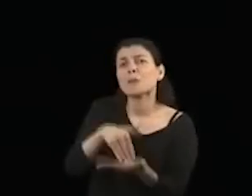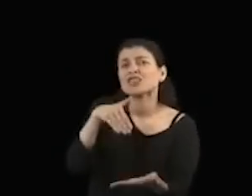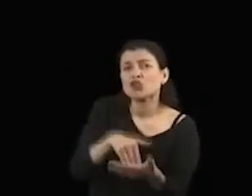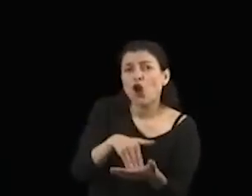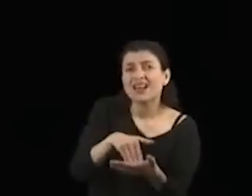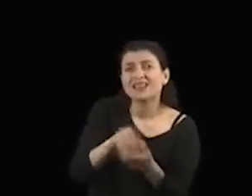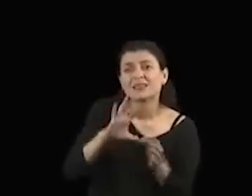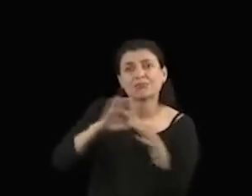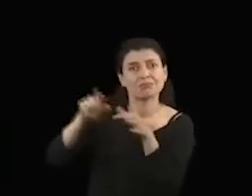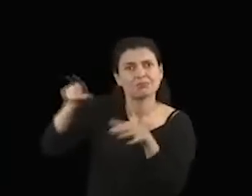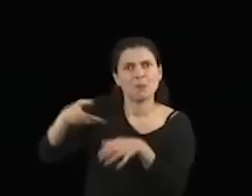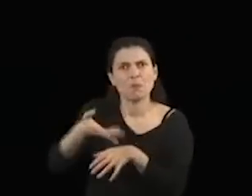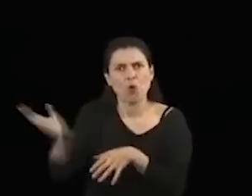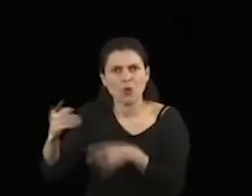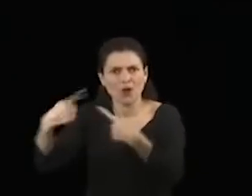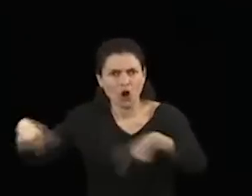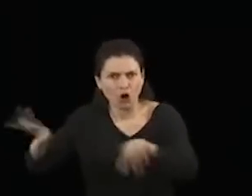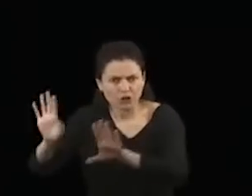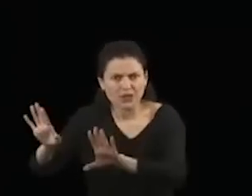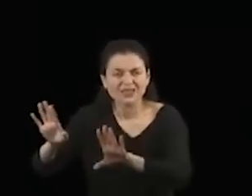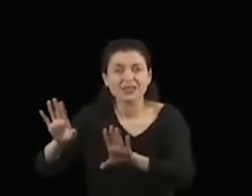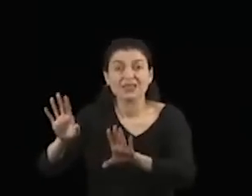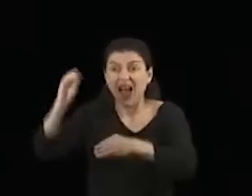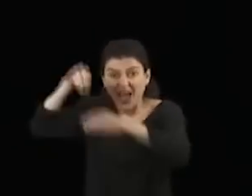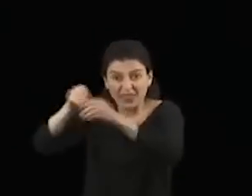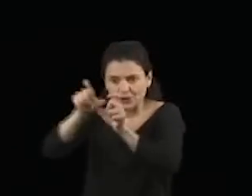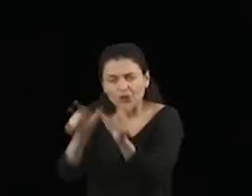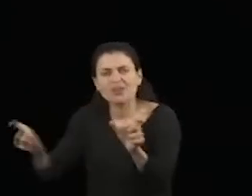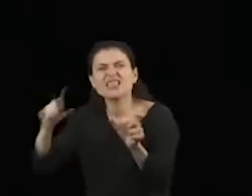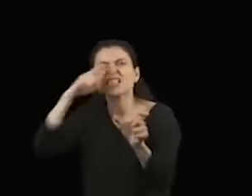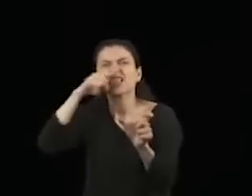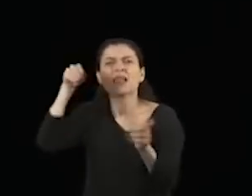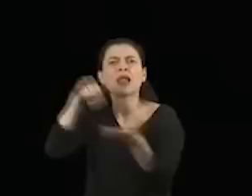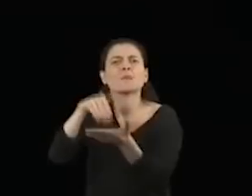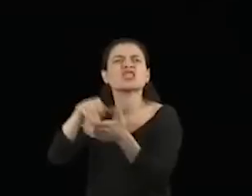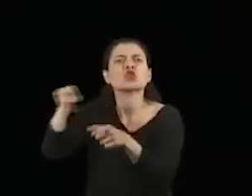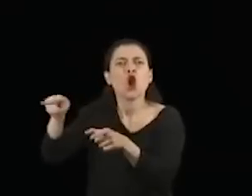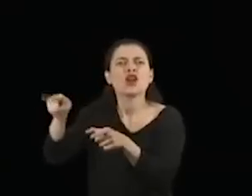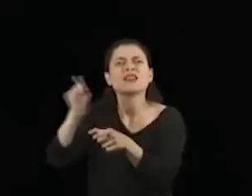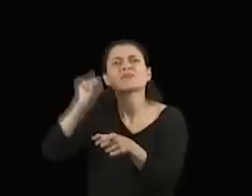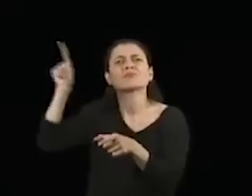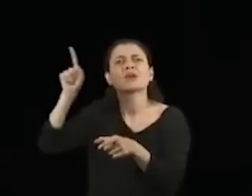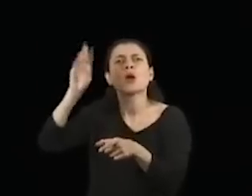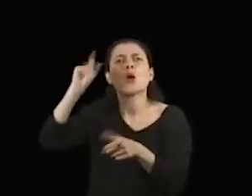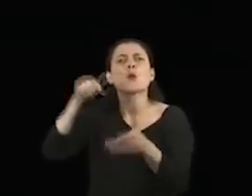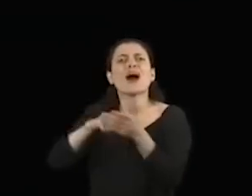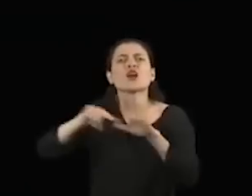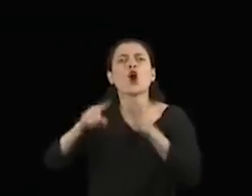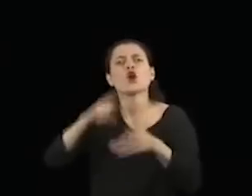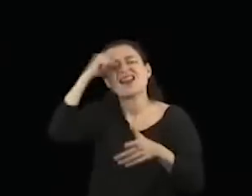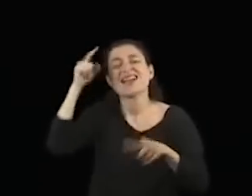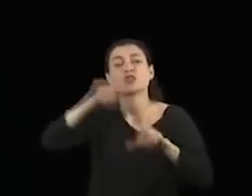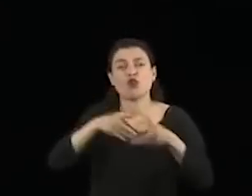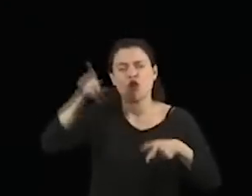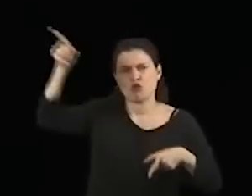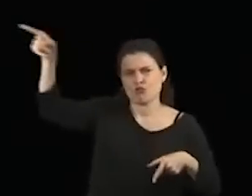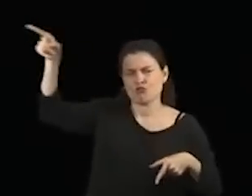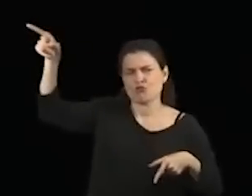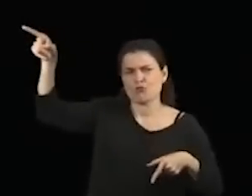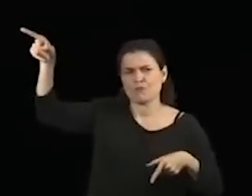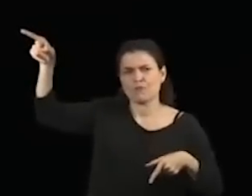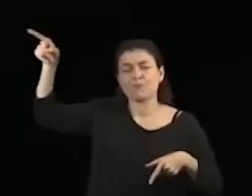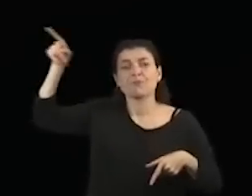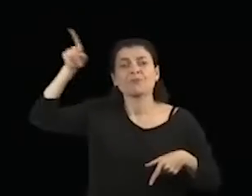público, 7 están en el Banco Nación. Y las tenencias